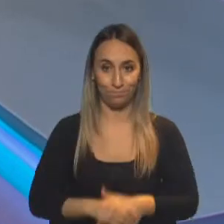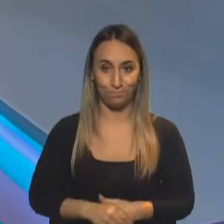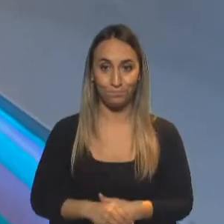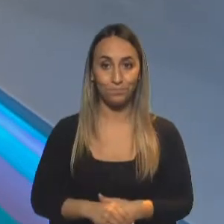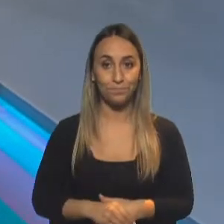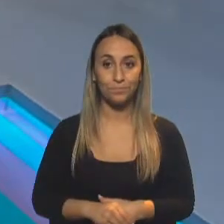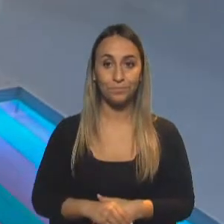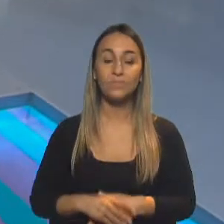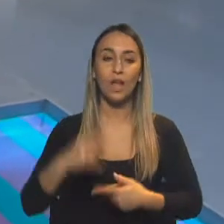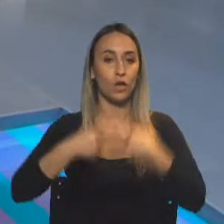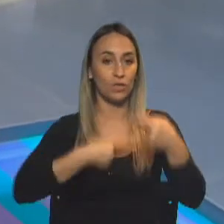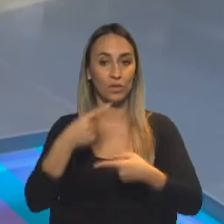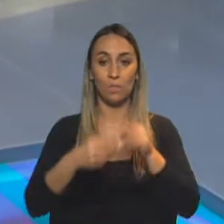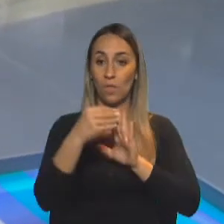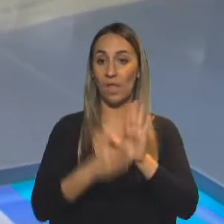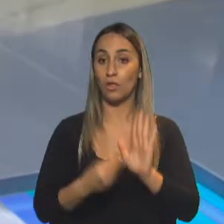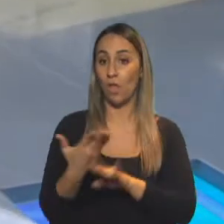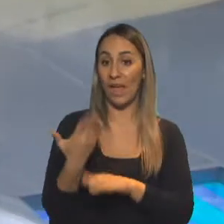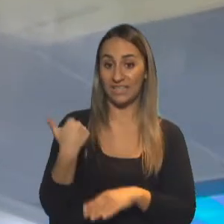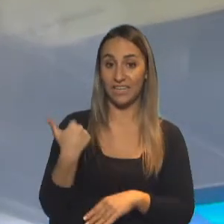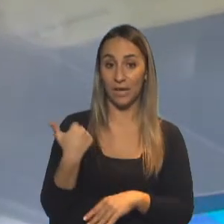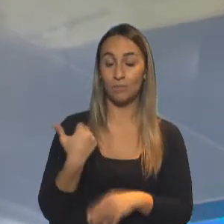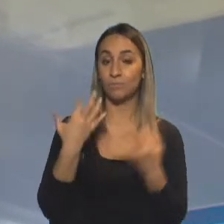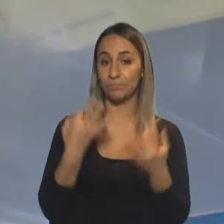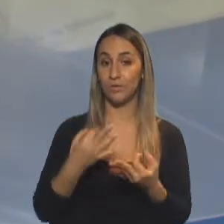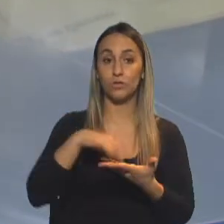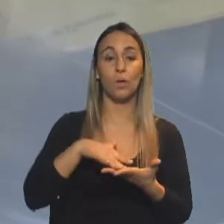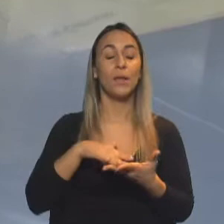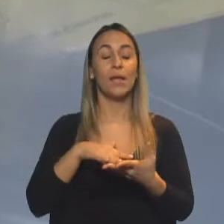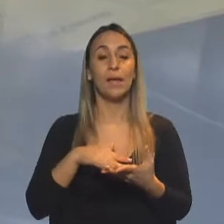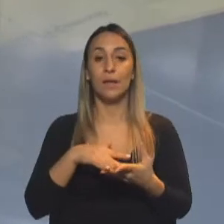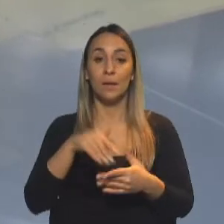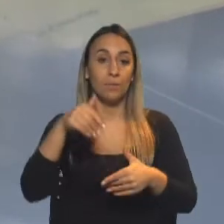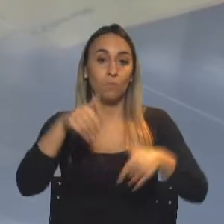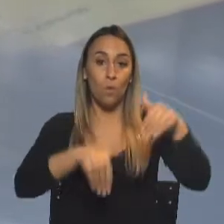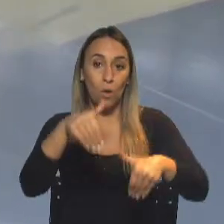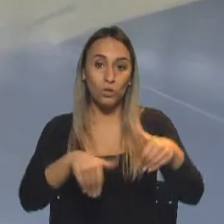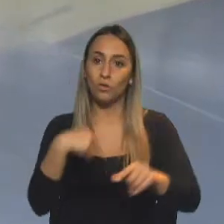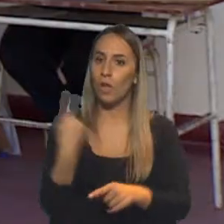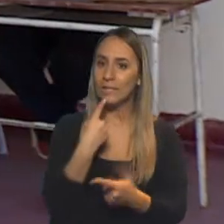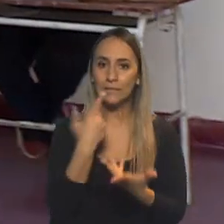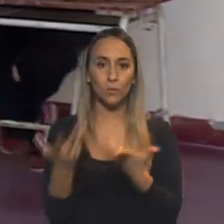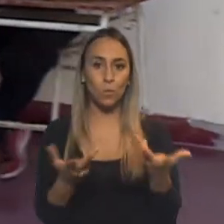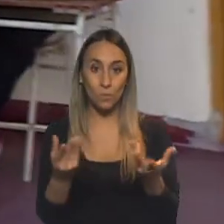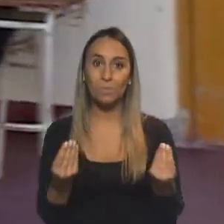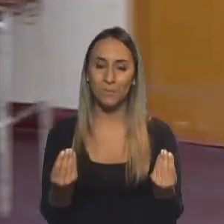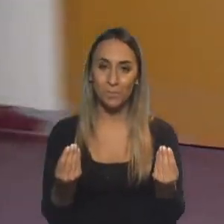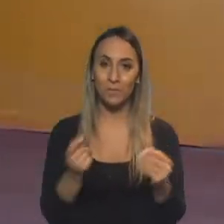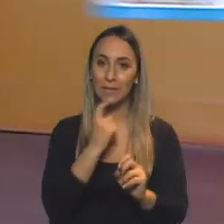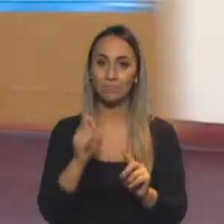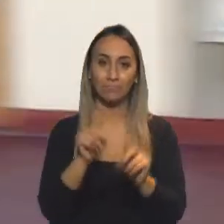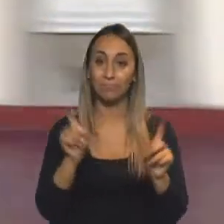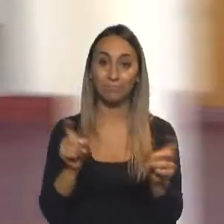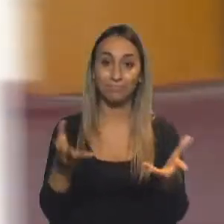Seguimos con datos que dejó la jornada de ayer y en este caso con respecto a la participación, que era la gran incógnita, ¿no? Sí, una de ellas por lo menos, seguro, sí. Félix. Se